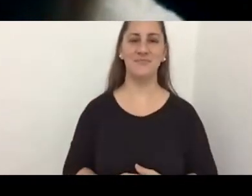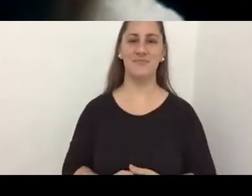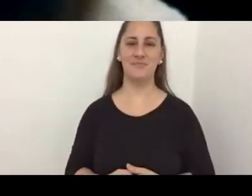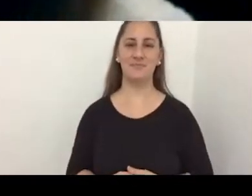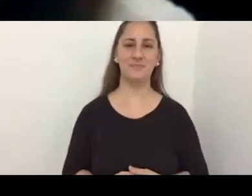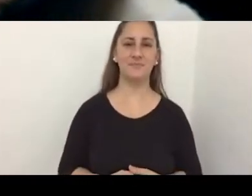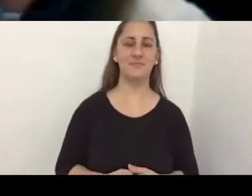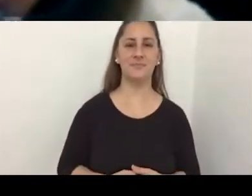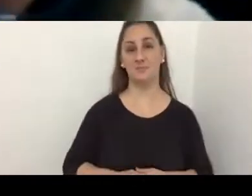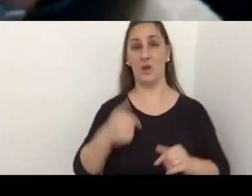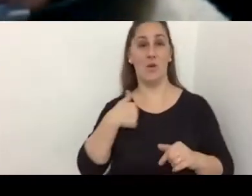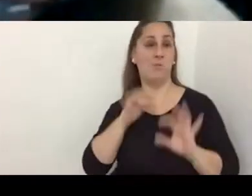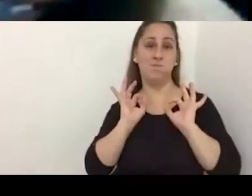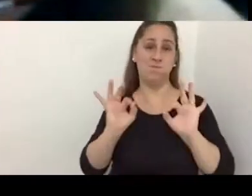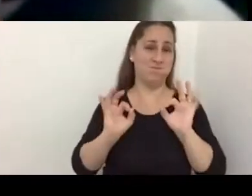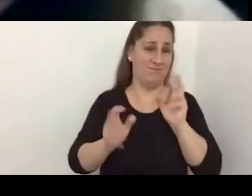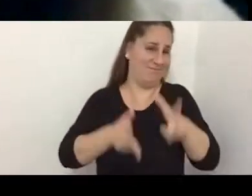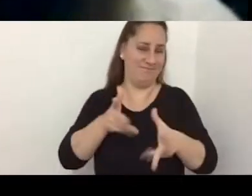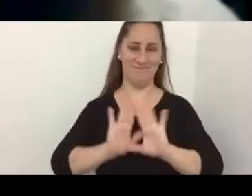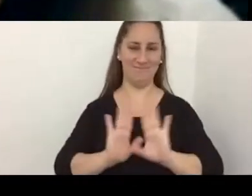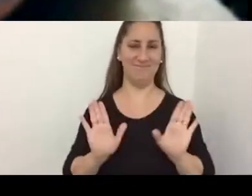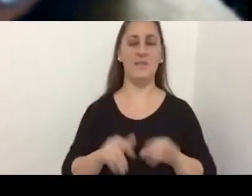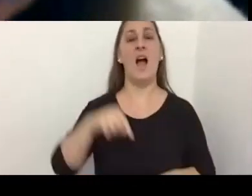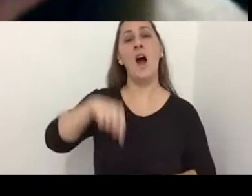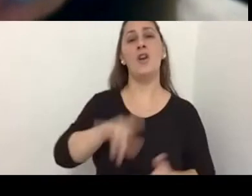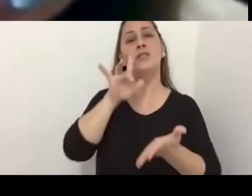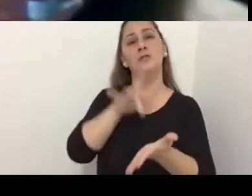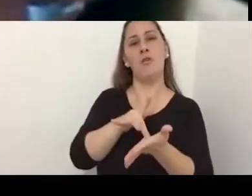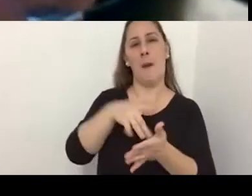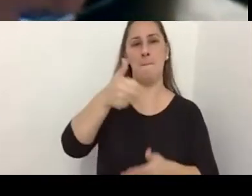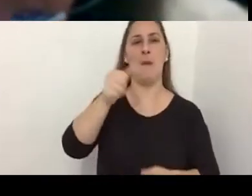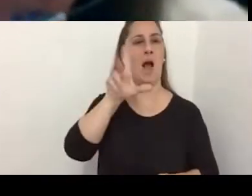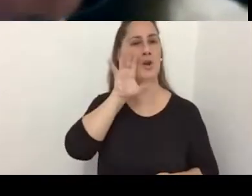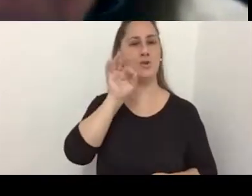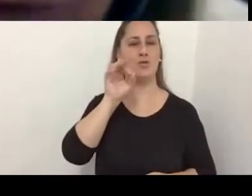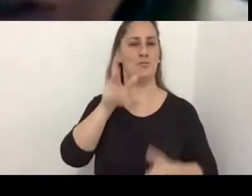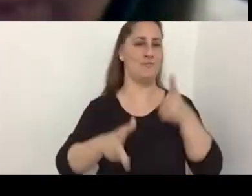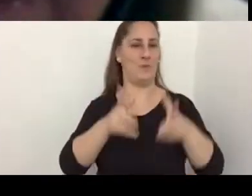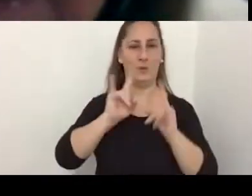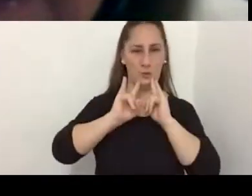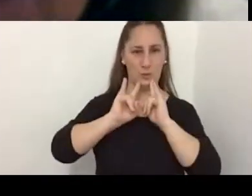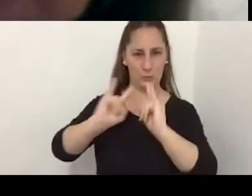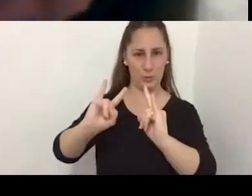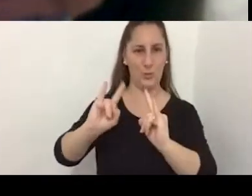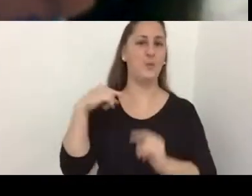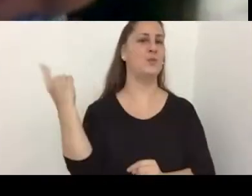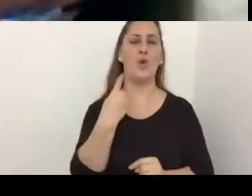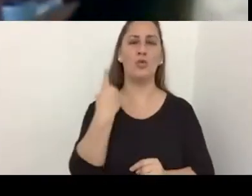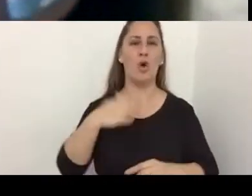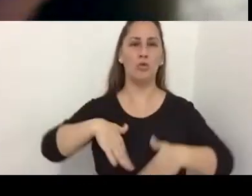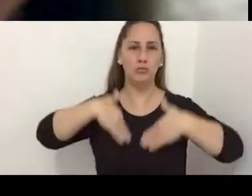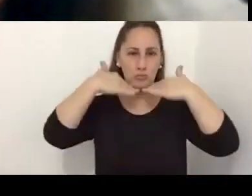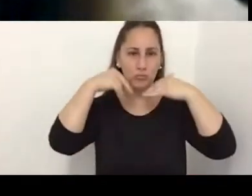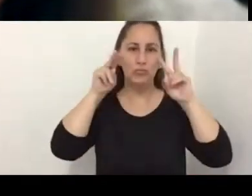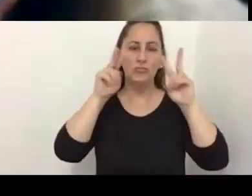lo mío ya está dicho. Ahora le toca a Mario. Te escuchamos con mucho placer. Muchas gracias,